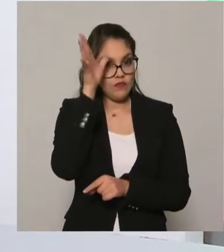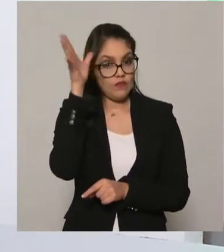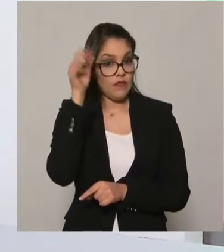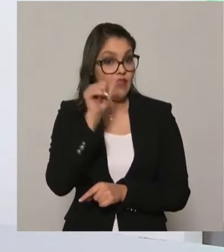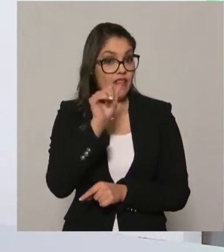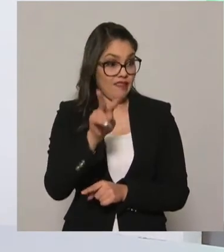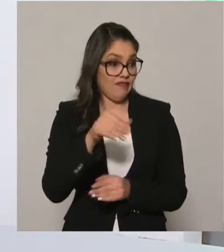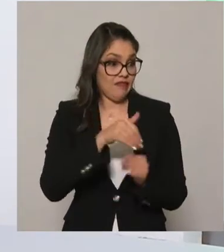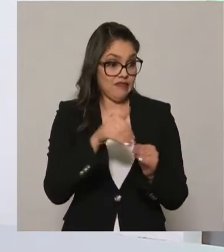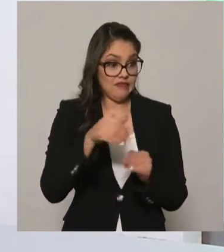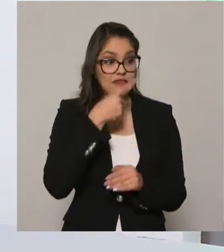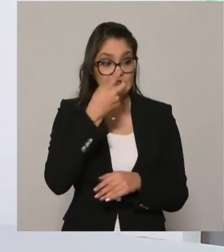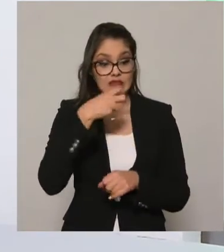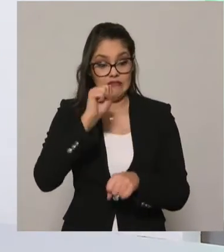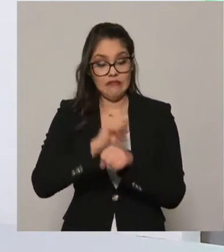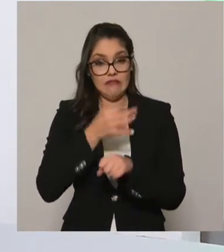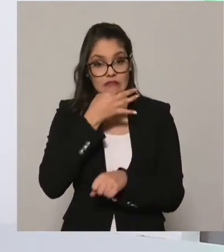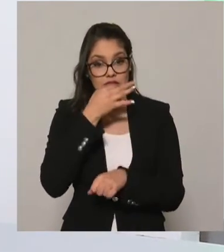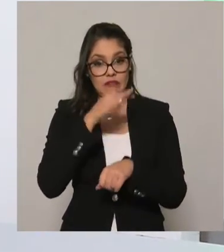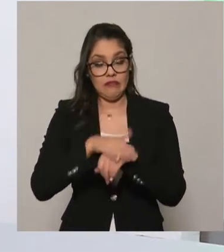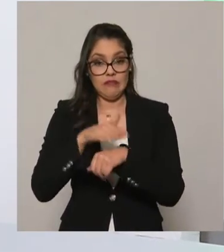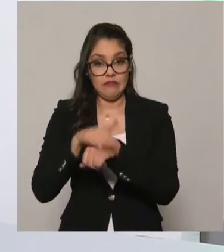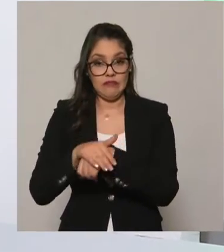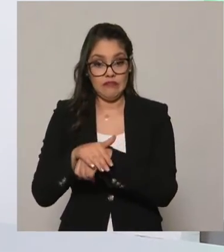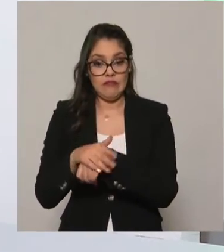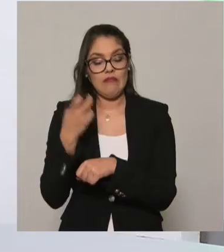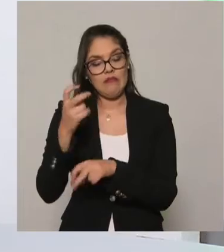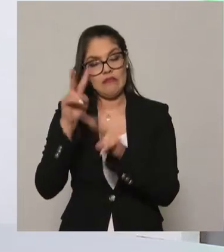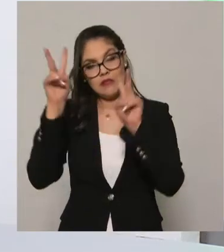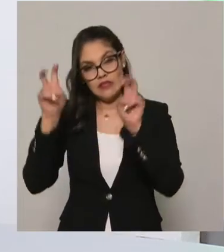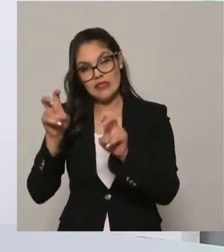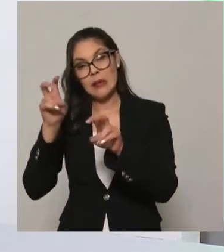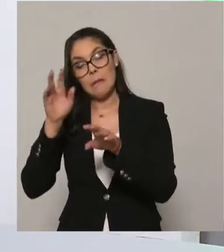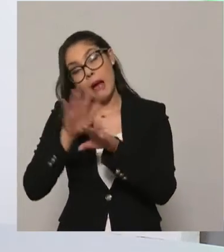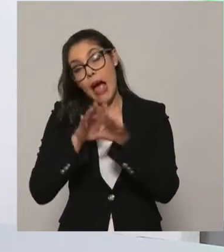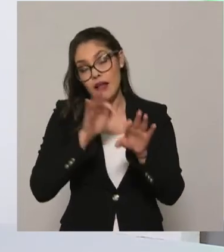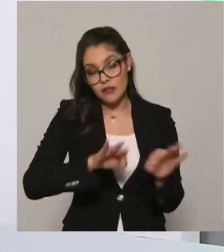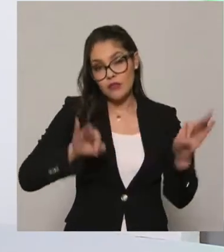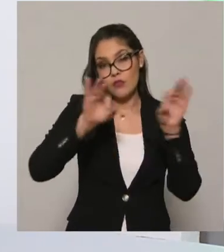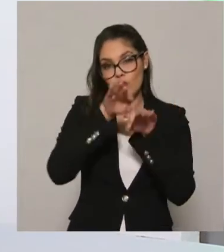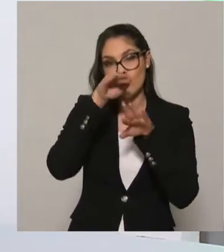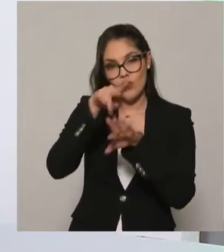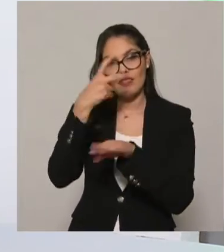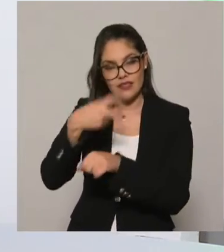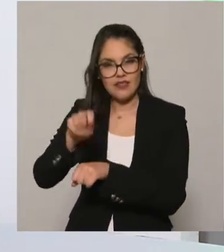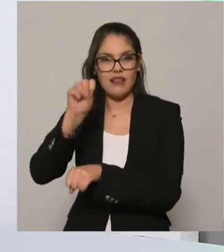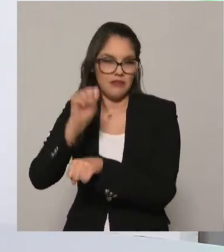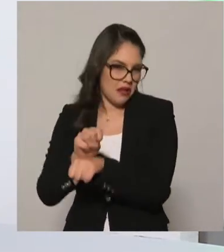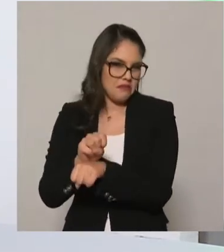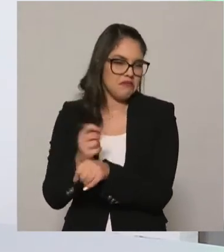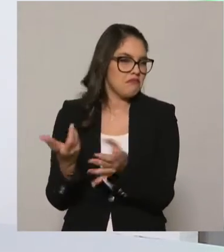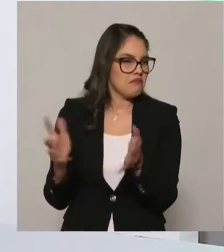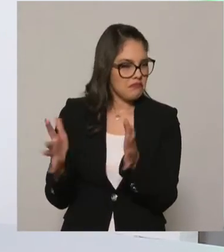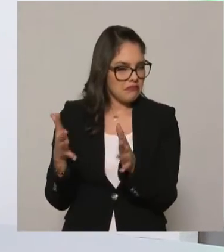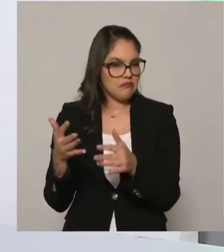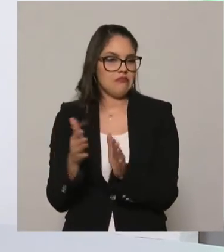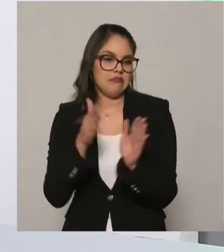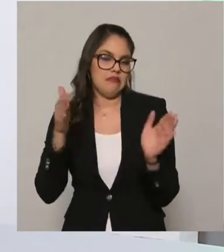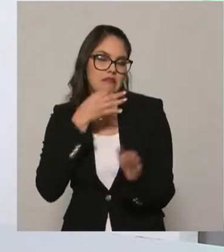viendo a partir de esta semana. Pues estos son temas que dominarán la agenda a lo largo de esta